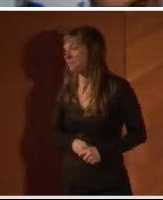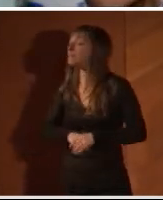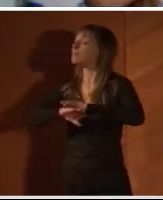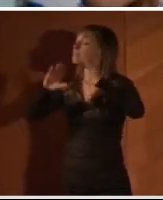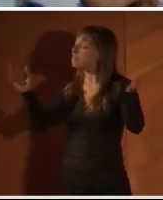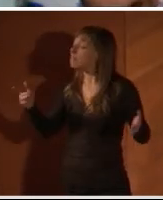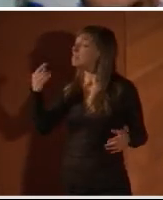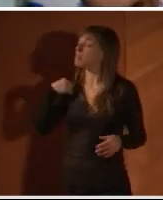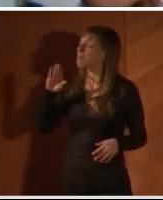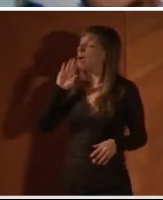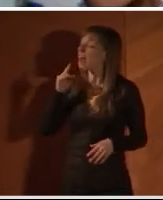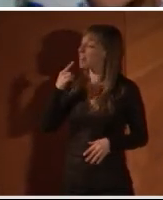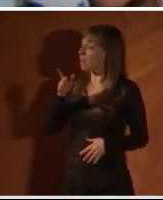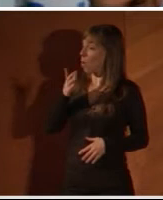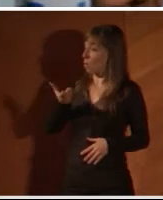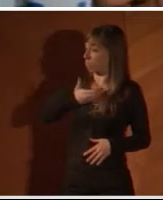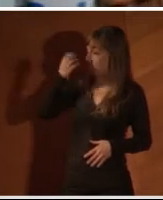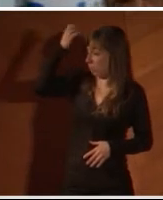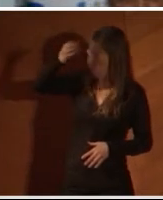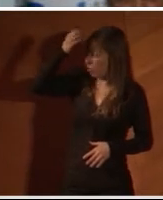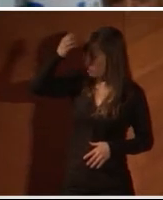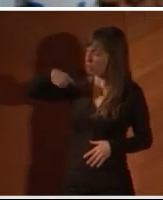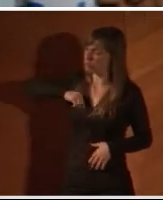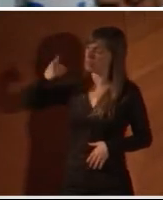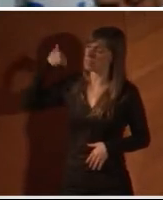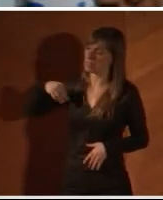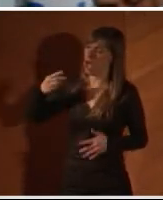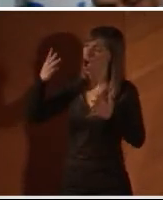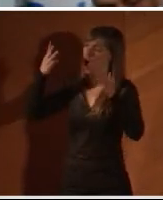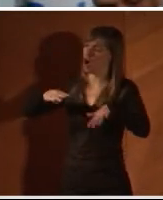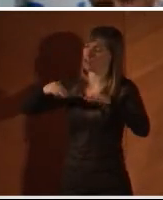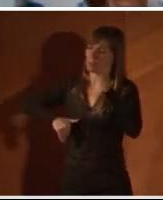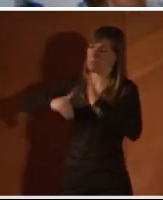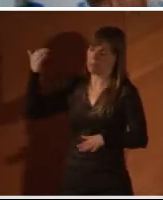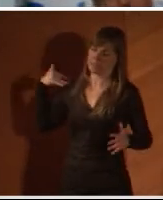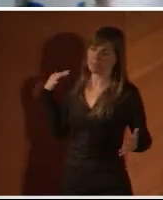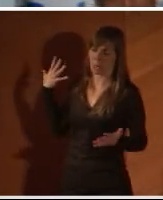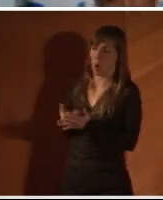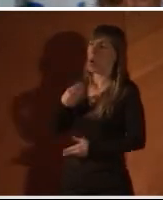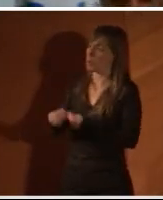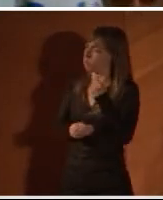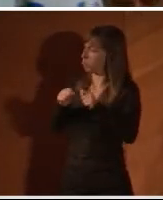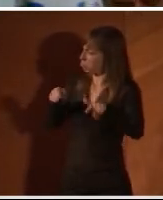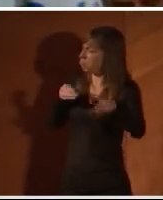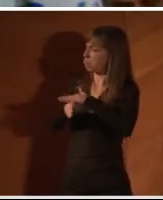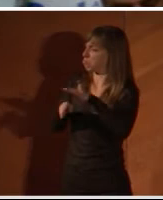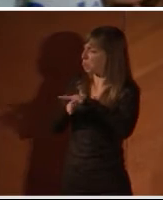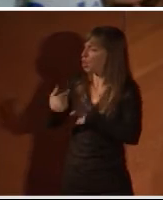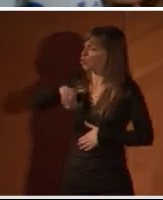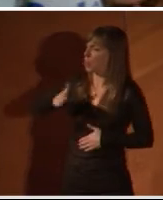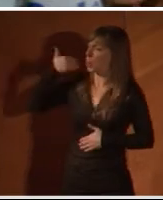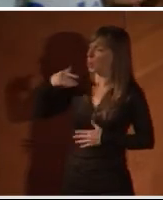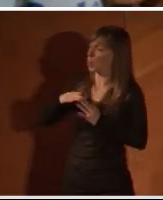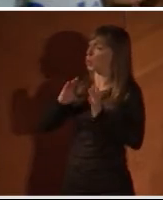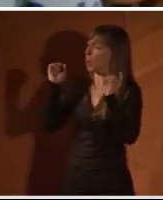Pues bueno, lo que os decía, en A Coruña llevamos utilizando esta plataforma desde hace más de 8 meses, ya firmamos este convenio y lo